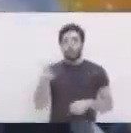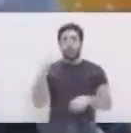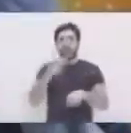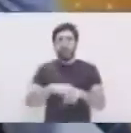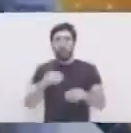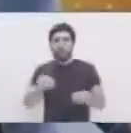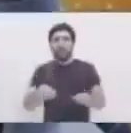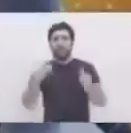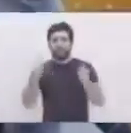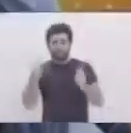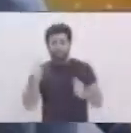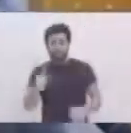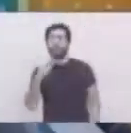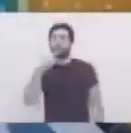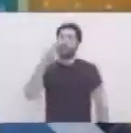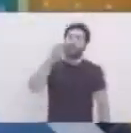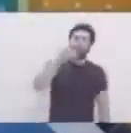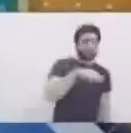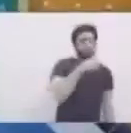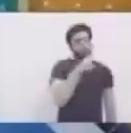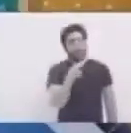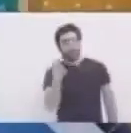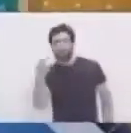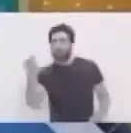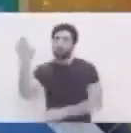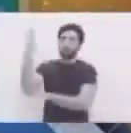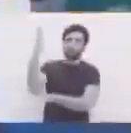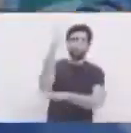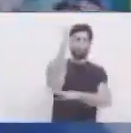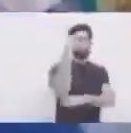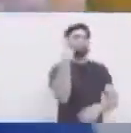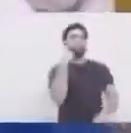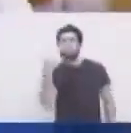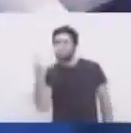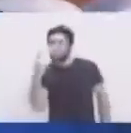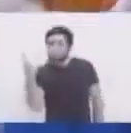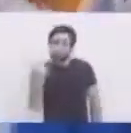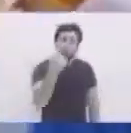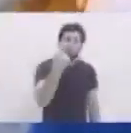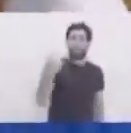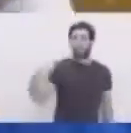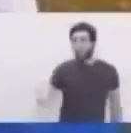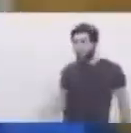están haciendo? Que anda por el bosque. ¡Un poco más rápido!